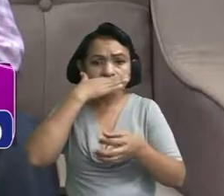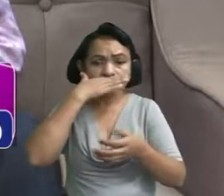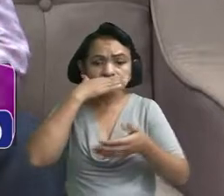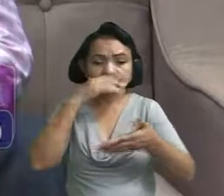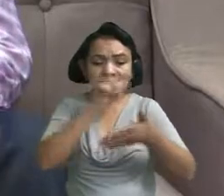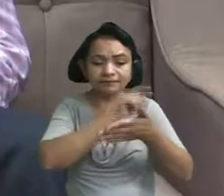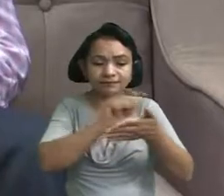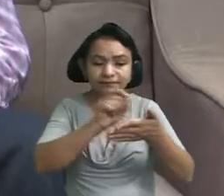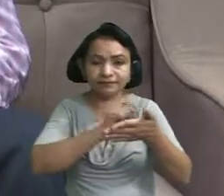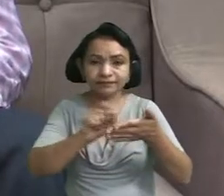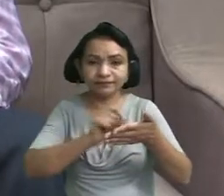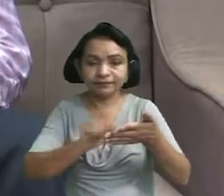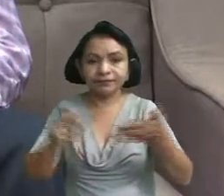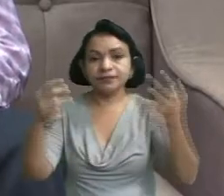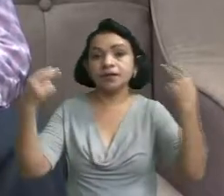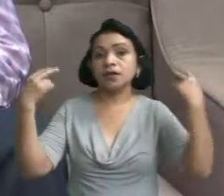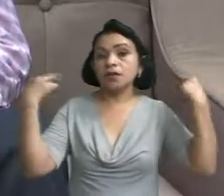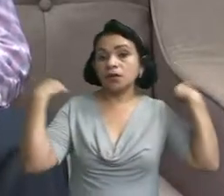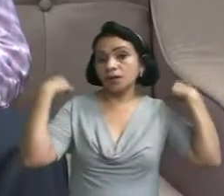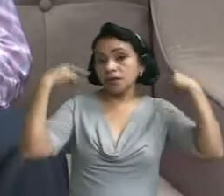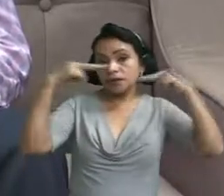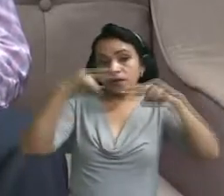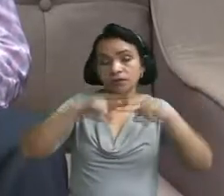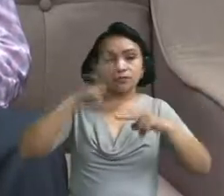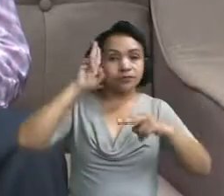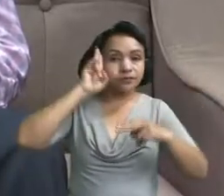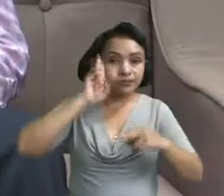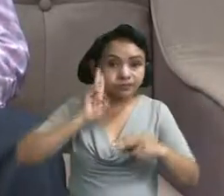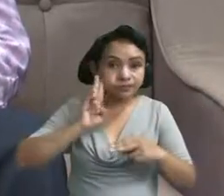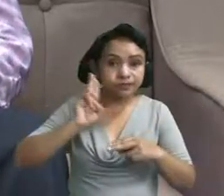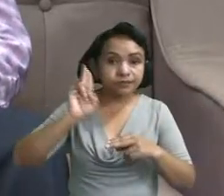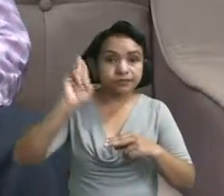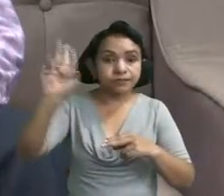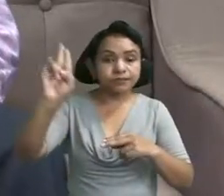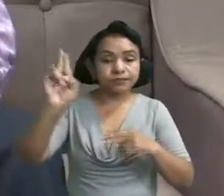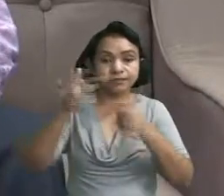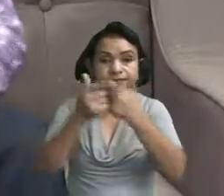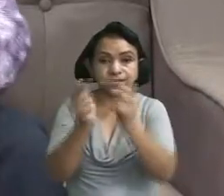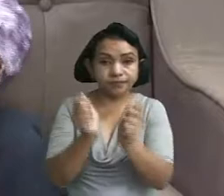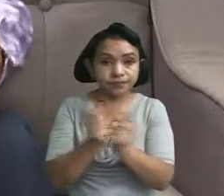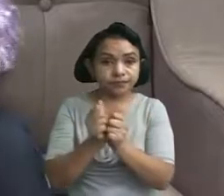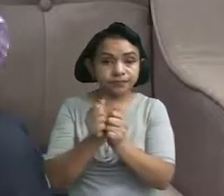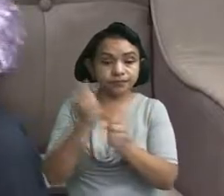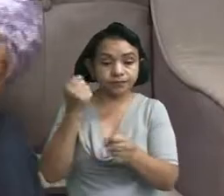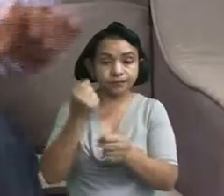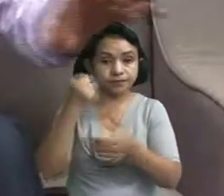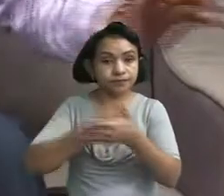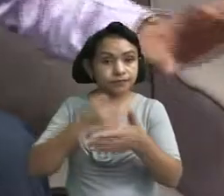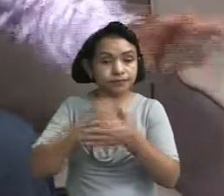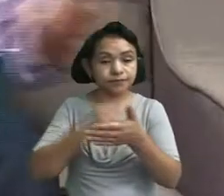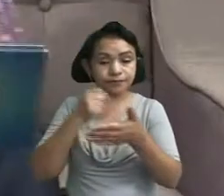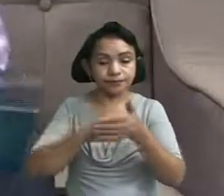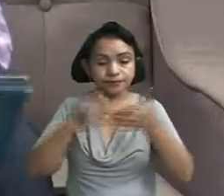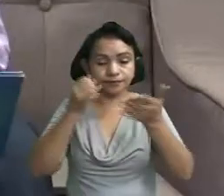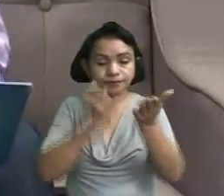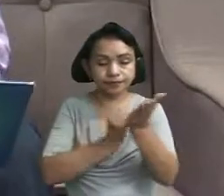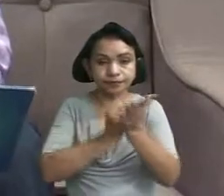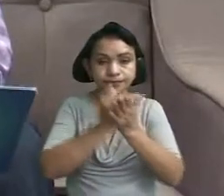escritor, docente universitario también, sindicalista y también analista político de